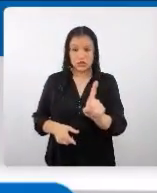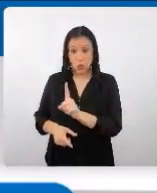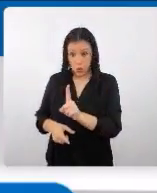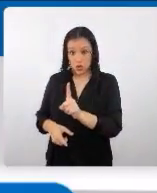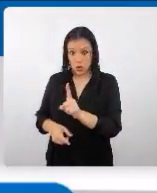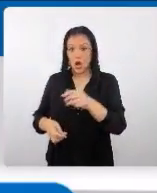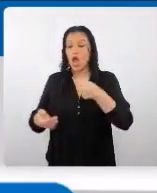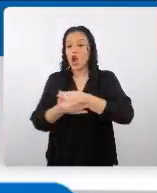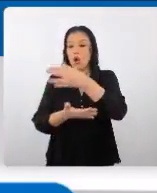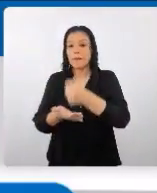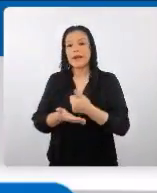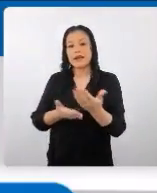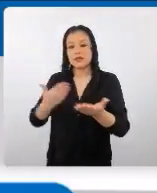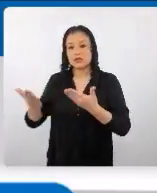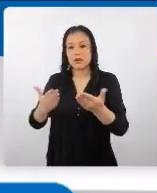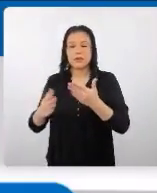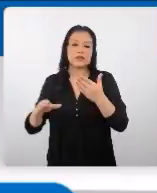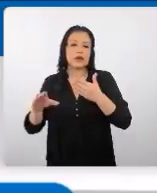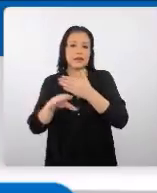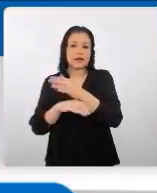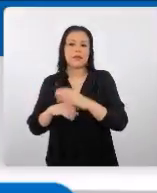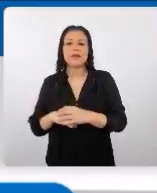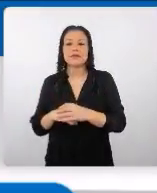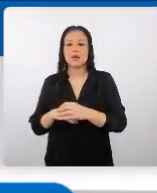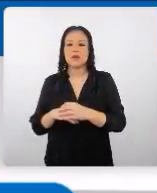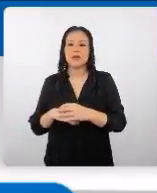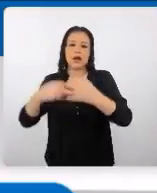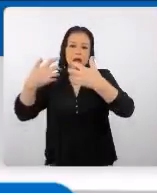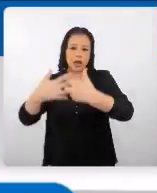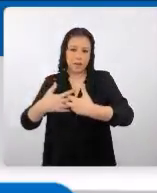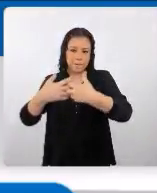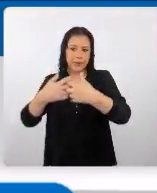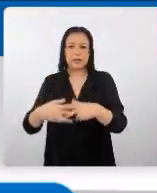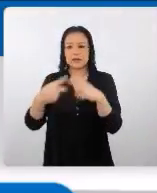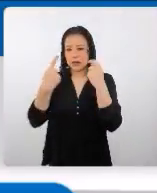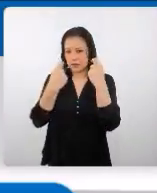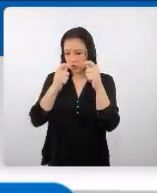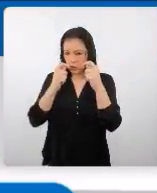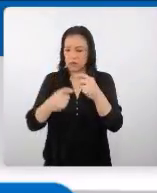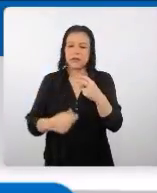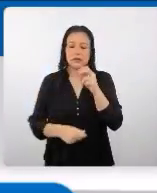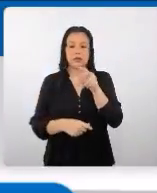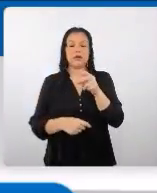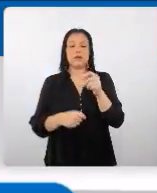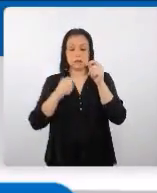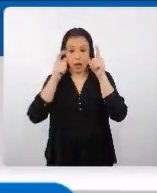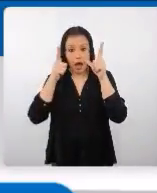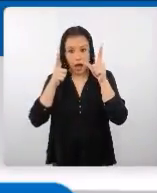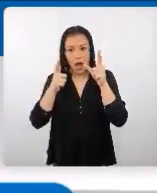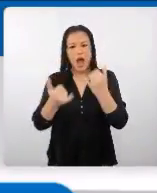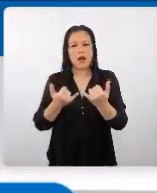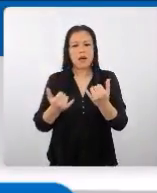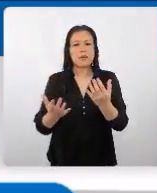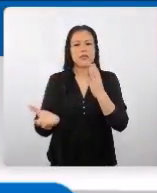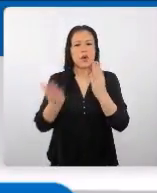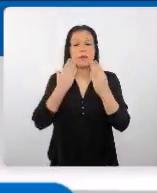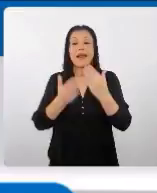todo su servicio a través de una agencia. Esto también nos llama la atención. Vamos a comparar cómo era